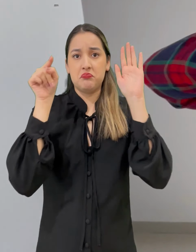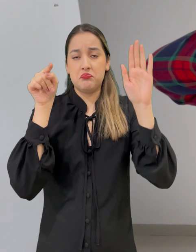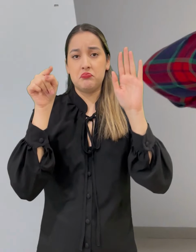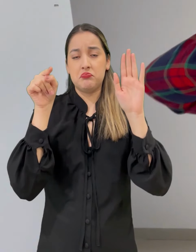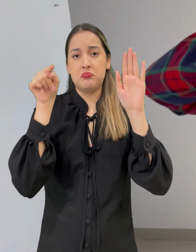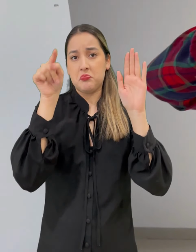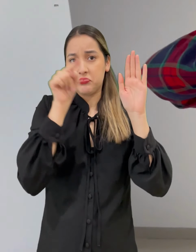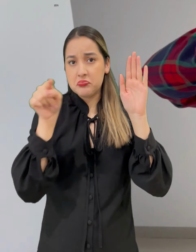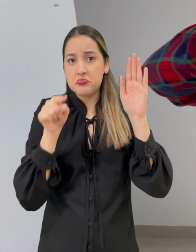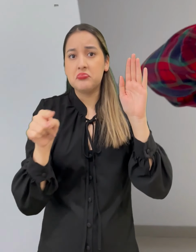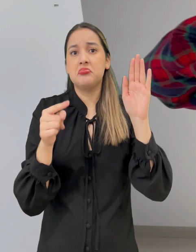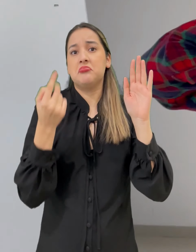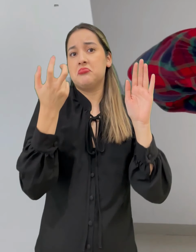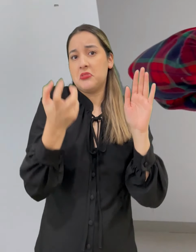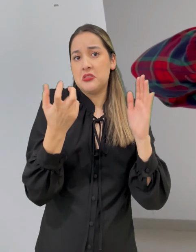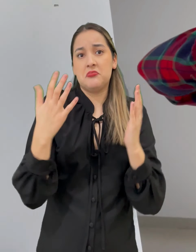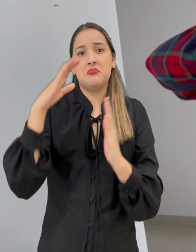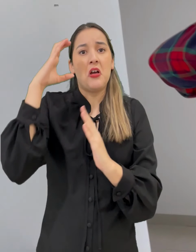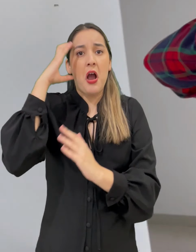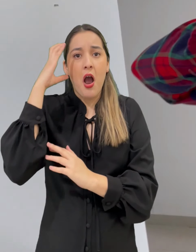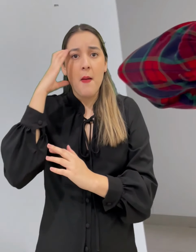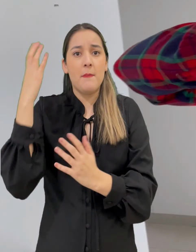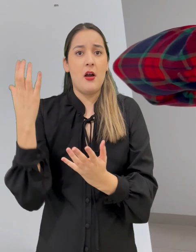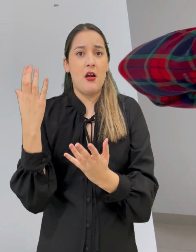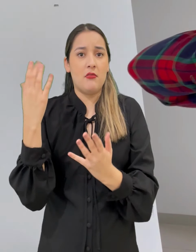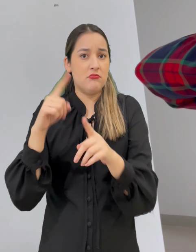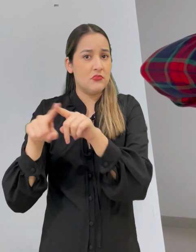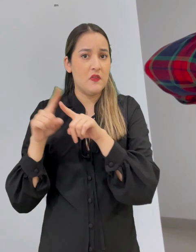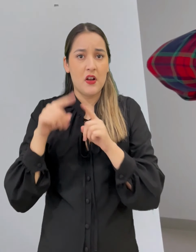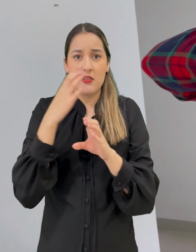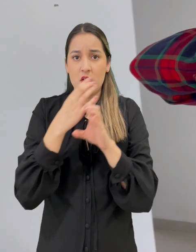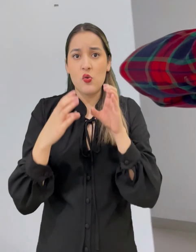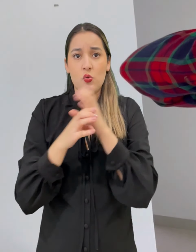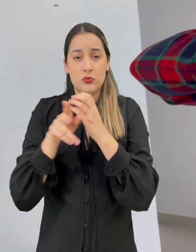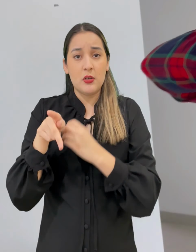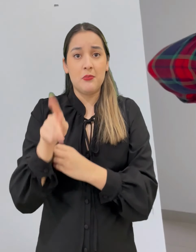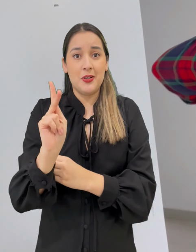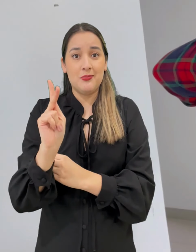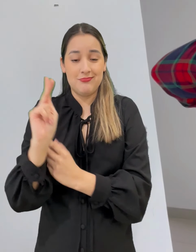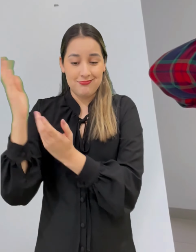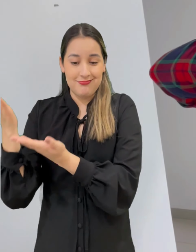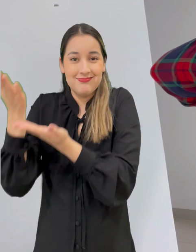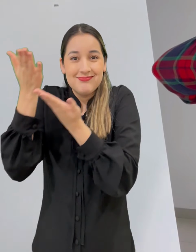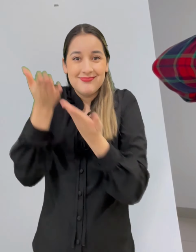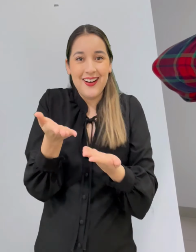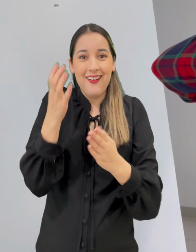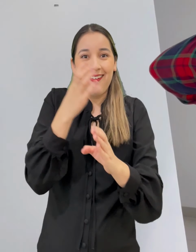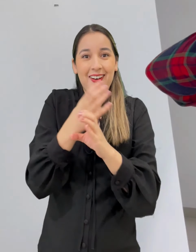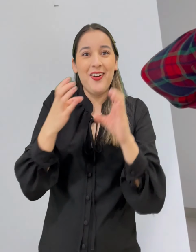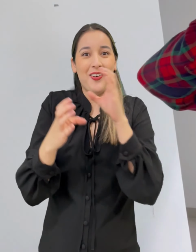microondas todo esto nuestra cama pero llegamos aquí y